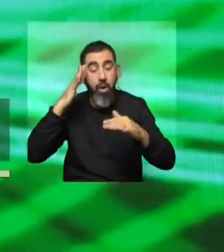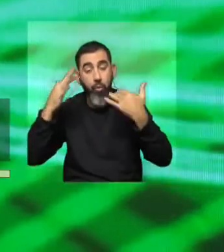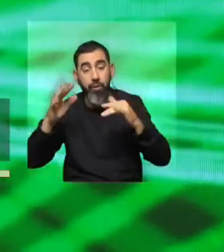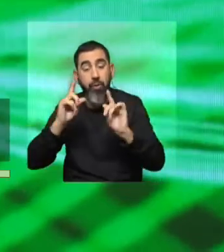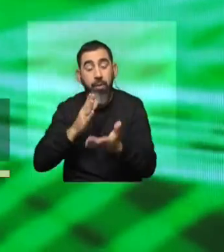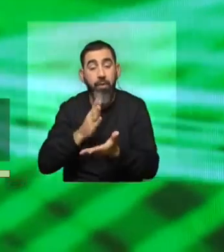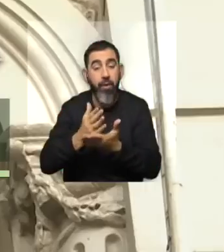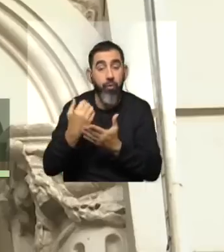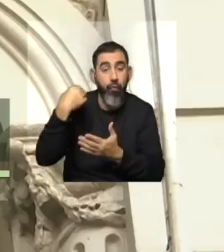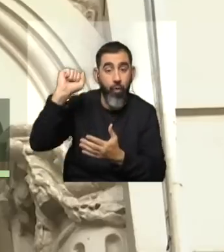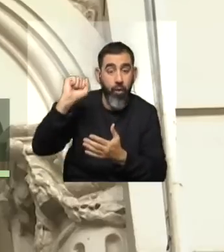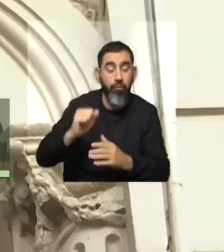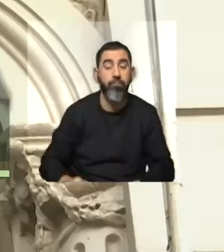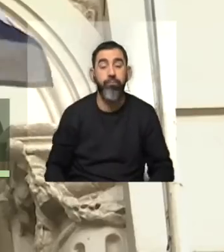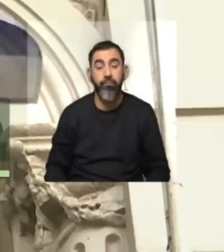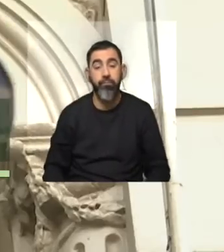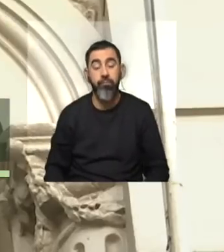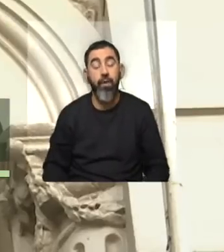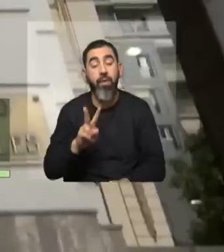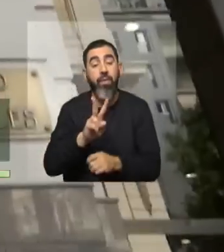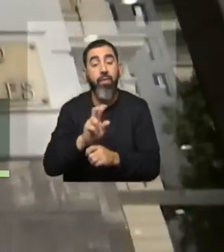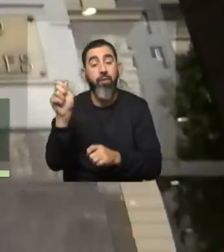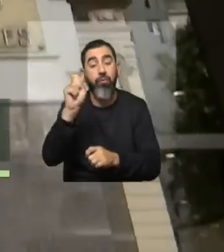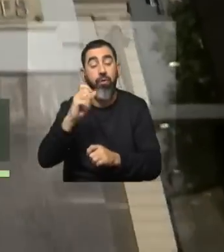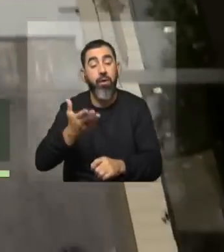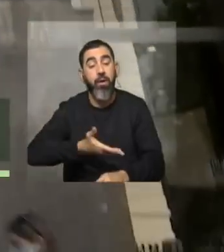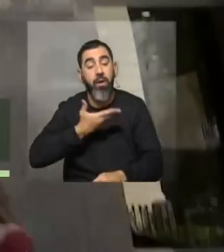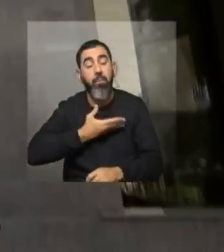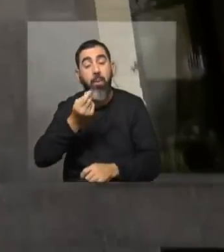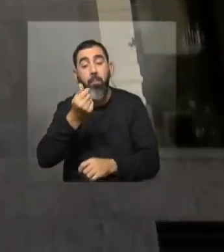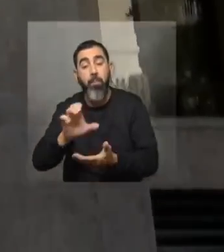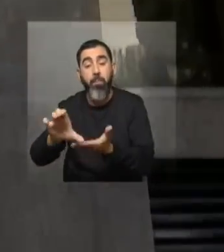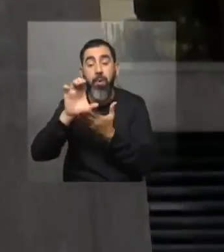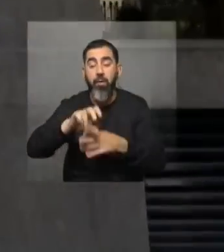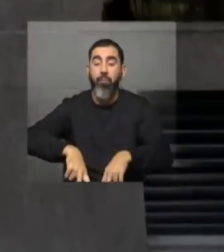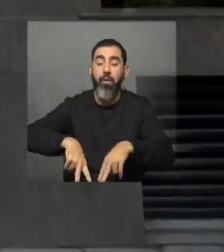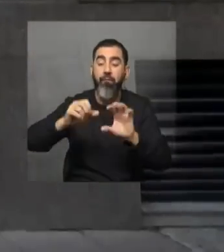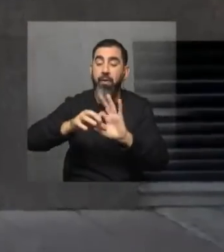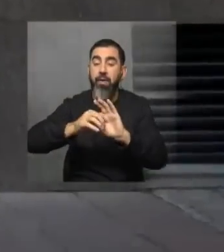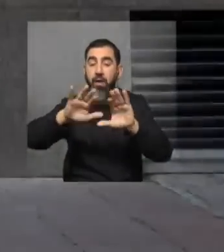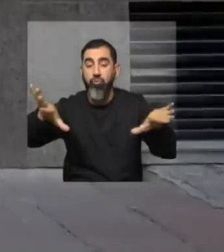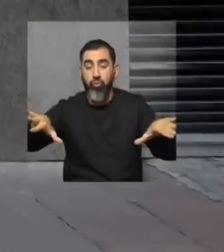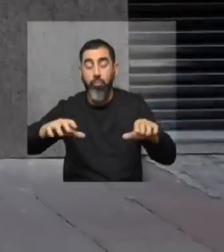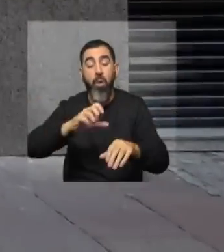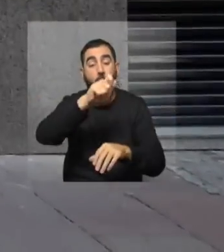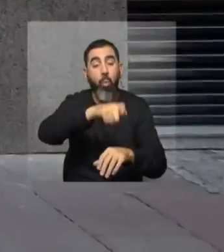sus derechos vulnerados. Los defensores públicos reclaman recursos para hacer investigaciones independientes para que los jueces tengan información de